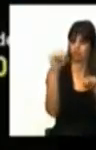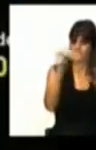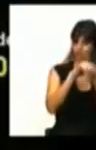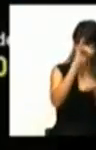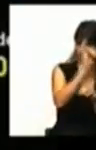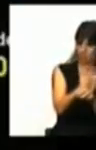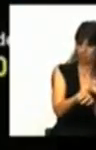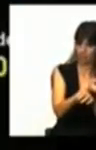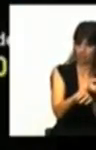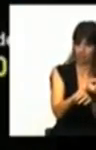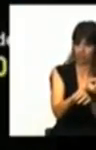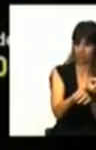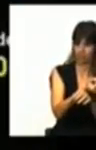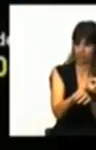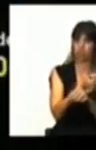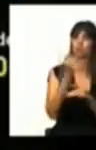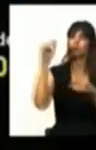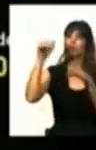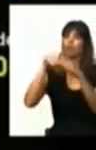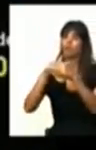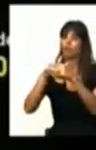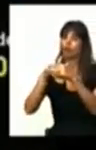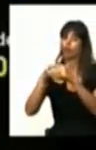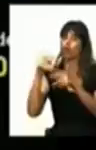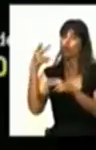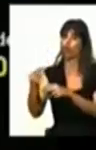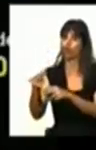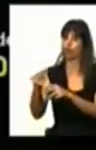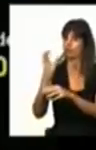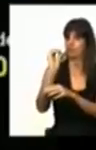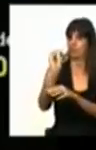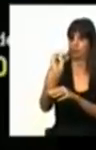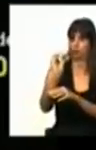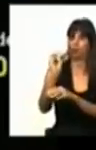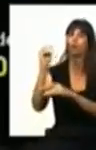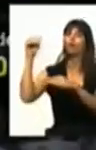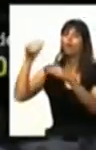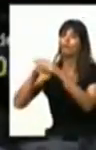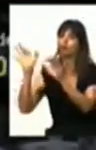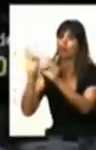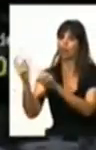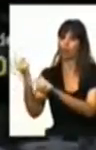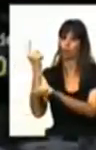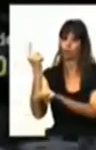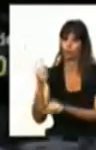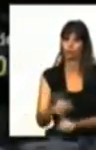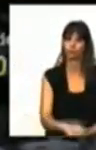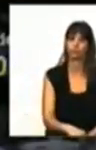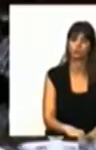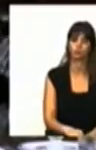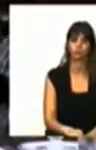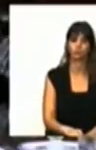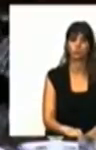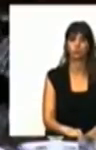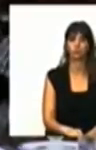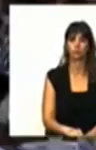y asociaciones de consumidores y de afectados por varias patologías. La propuesta por parte de diversas asociaciones procanábicas